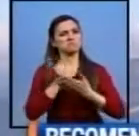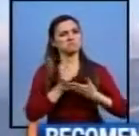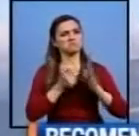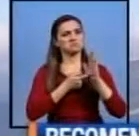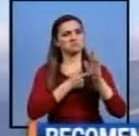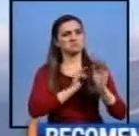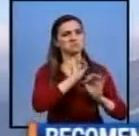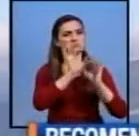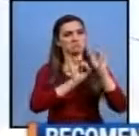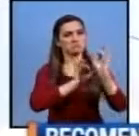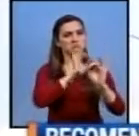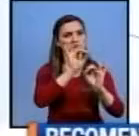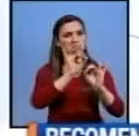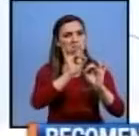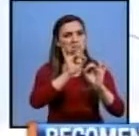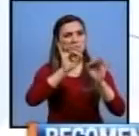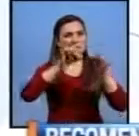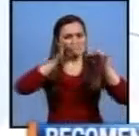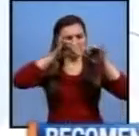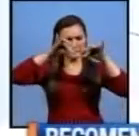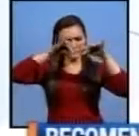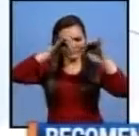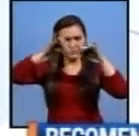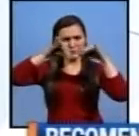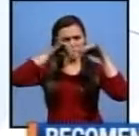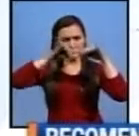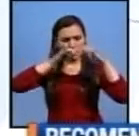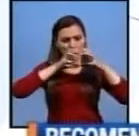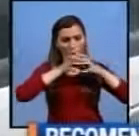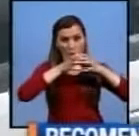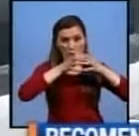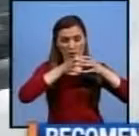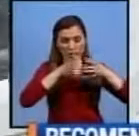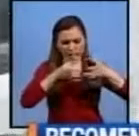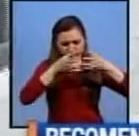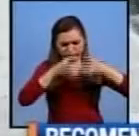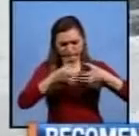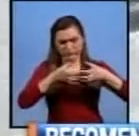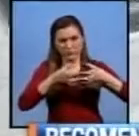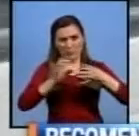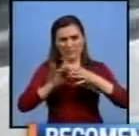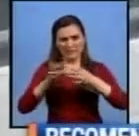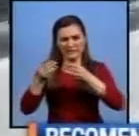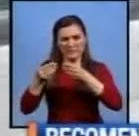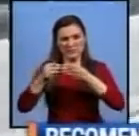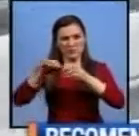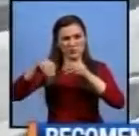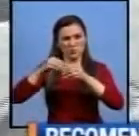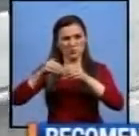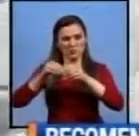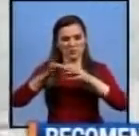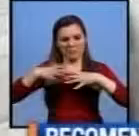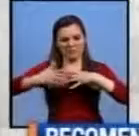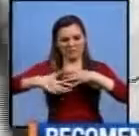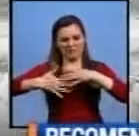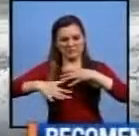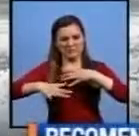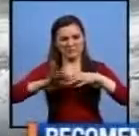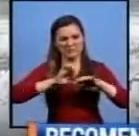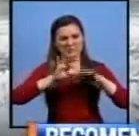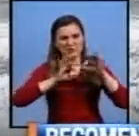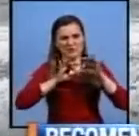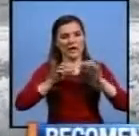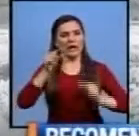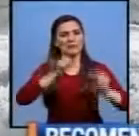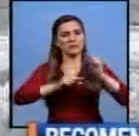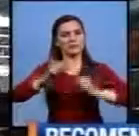ceniza volcánica está compuesta de partículas de roca, lava petrificada y vidrio, con alta probabilidad de contener